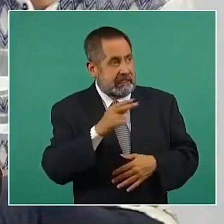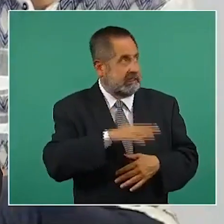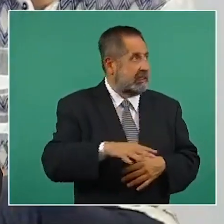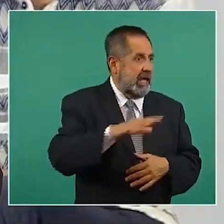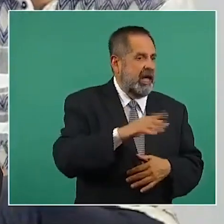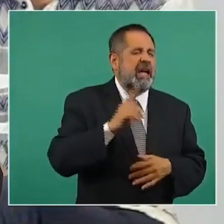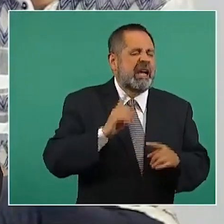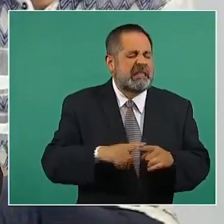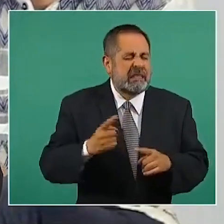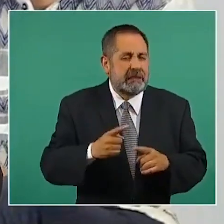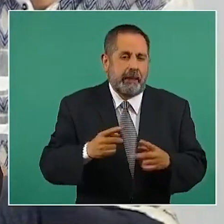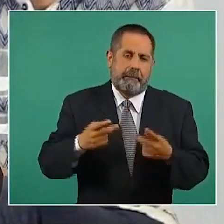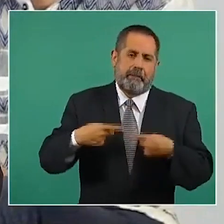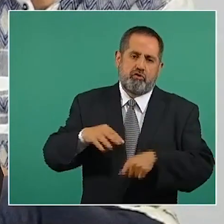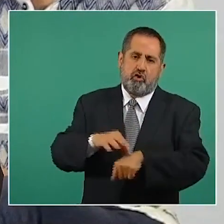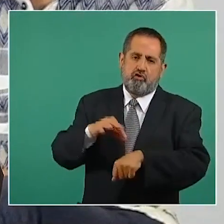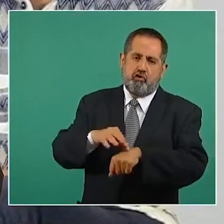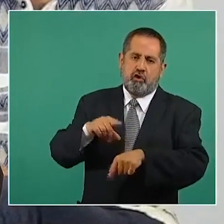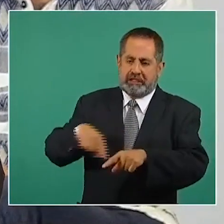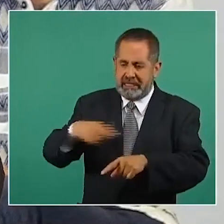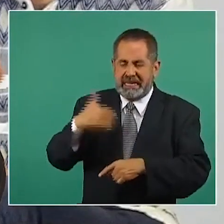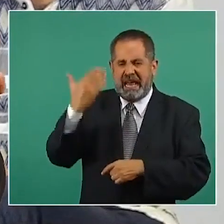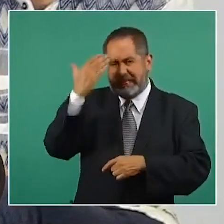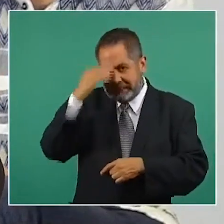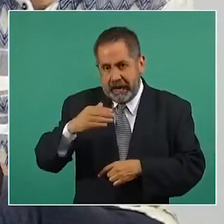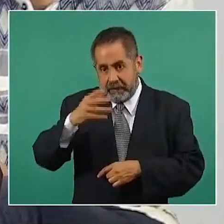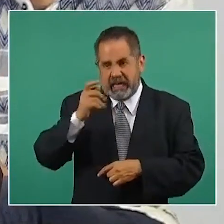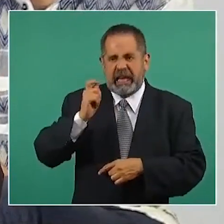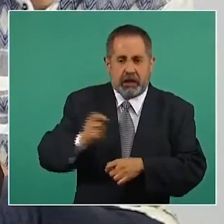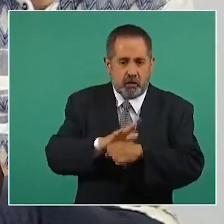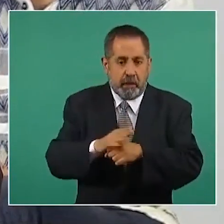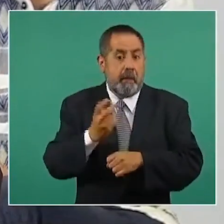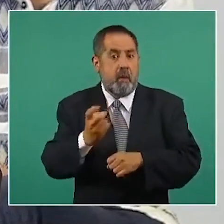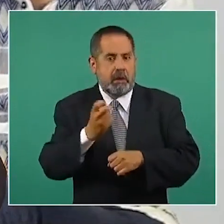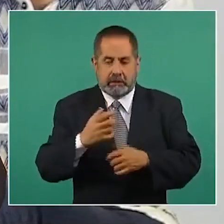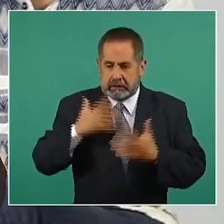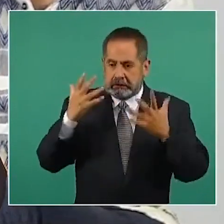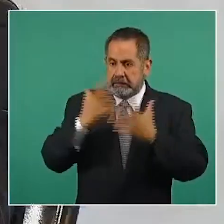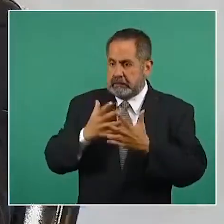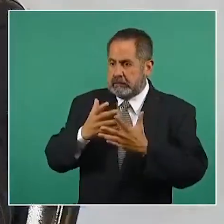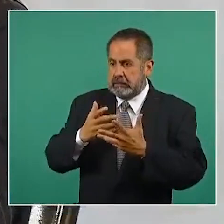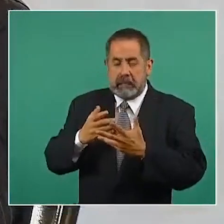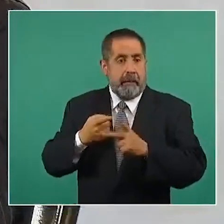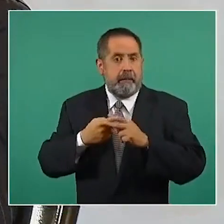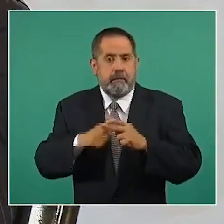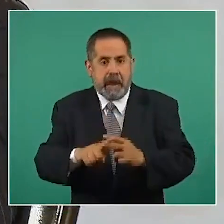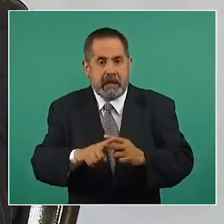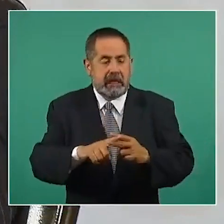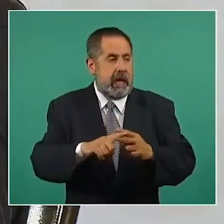si no hubiese personal capacitado, y que fue uno de las dificultades con las que nos enfrentamos en